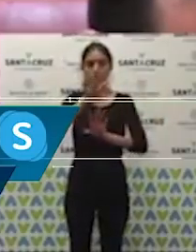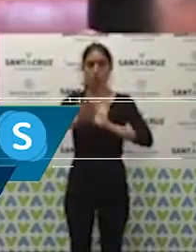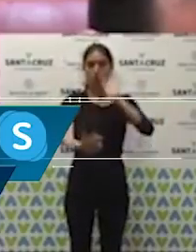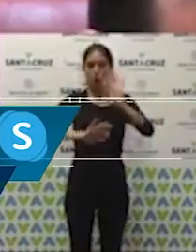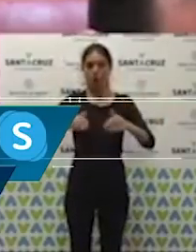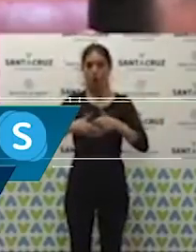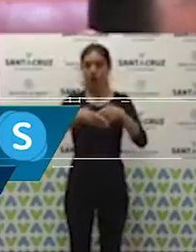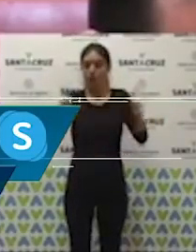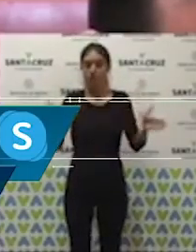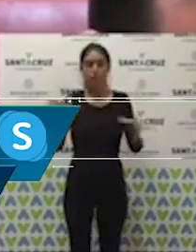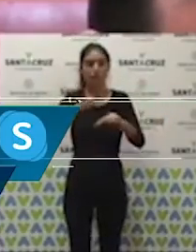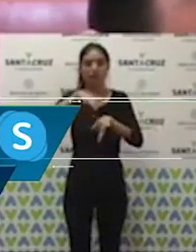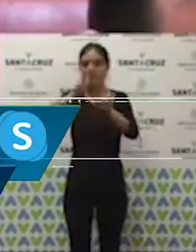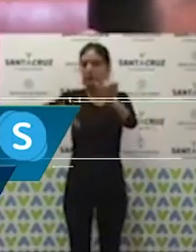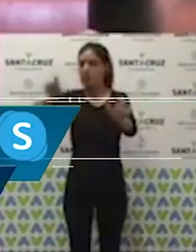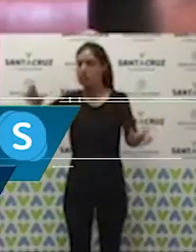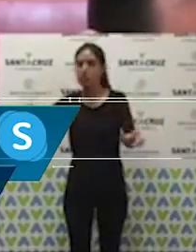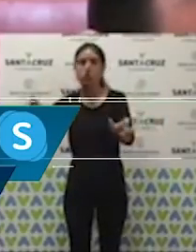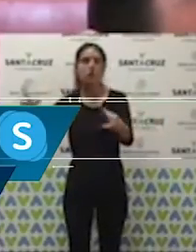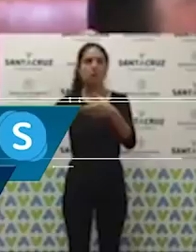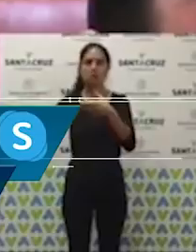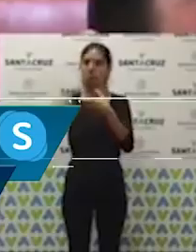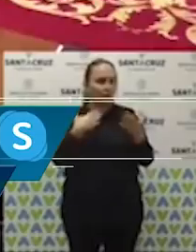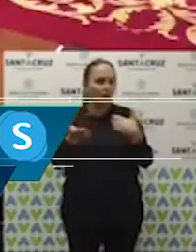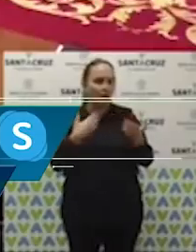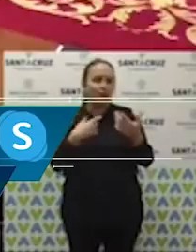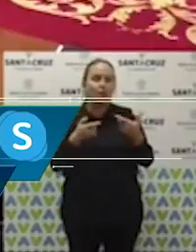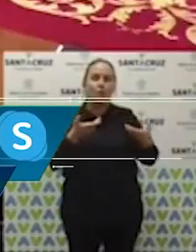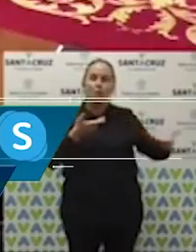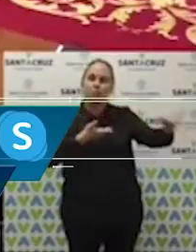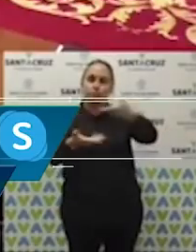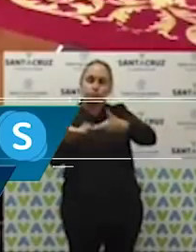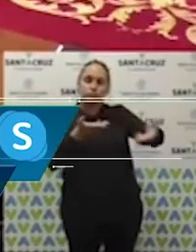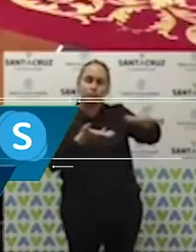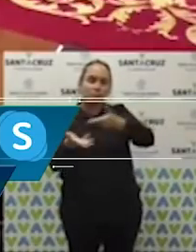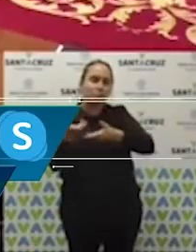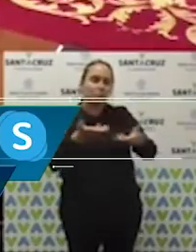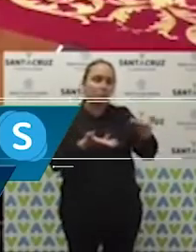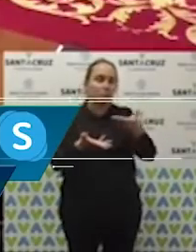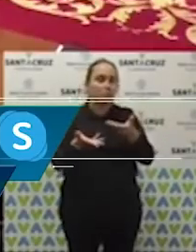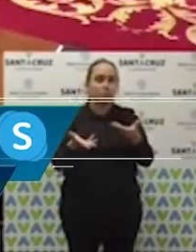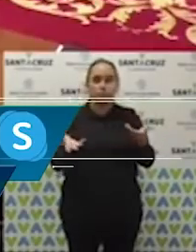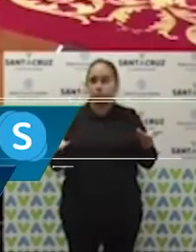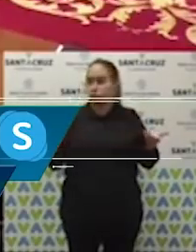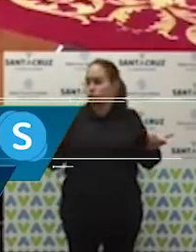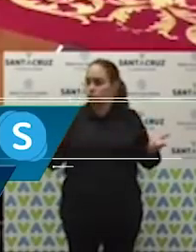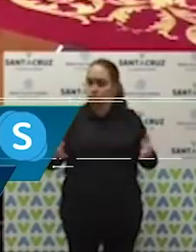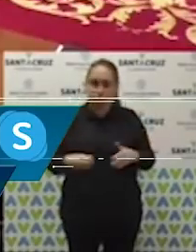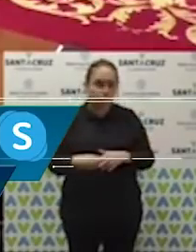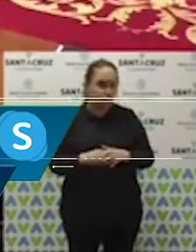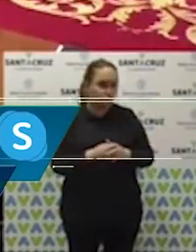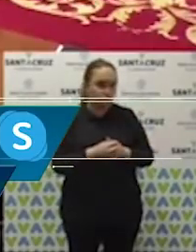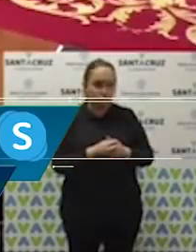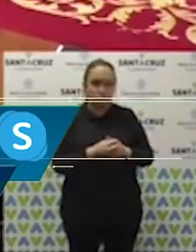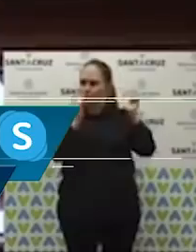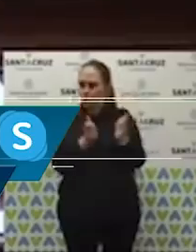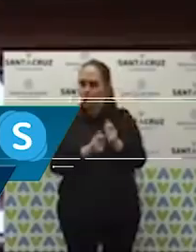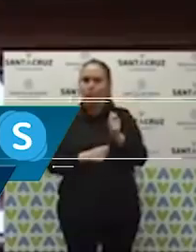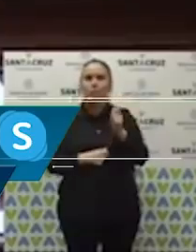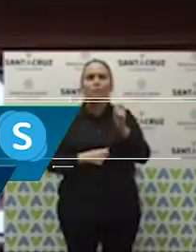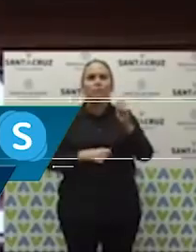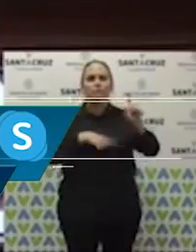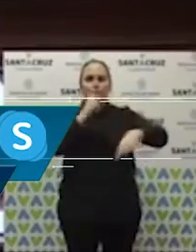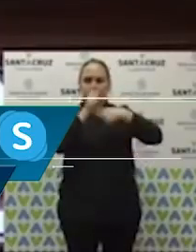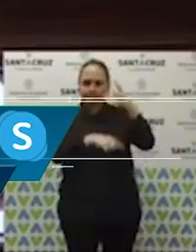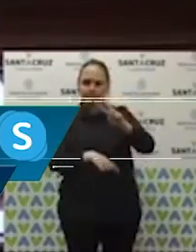y del consejero del Cabildo, decía que no era posible, y sin embargo ha sido posible. Por lo tanto, Ciudadanos, es más,